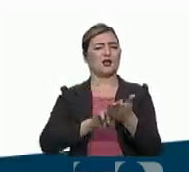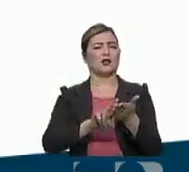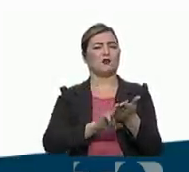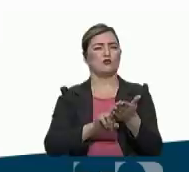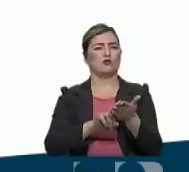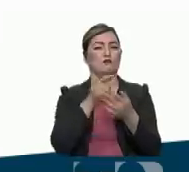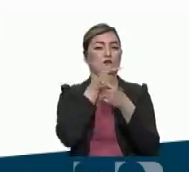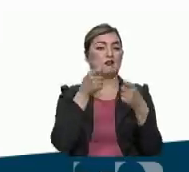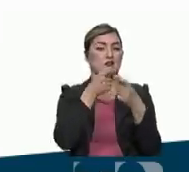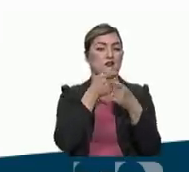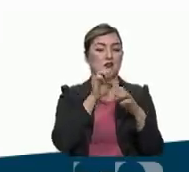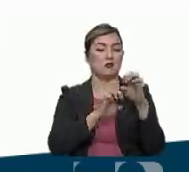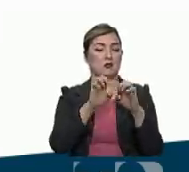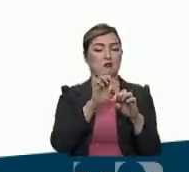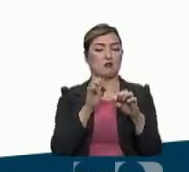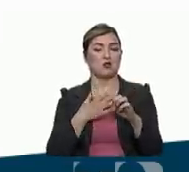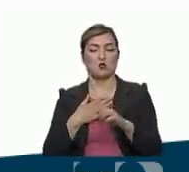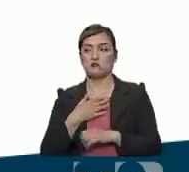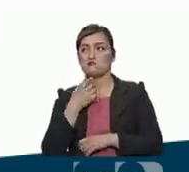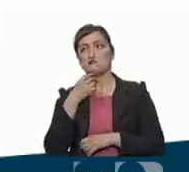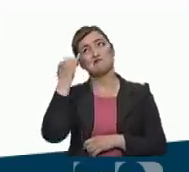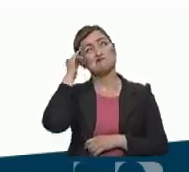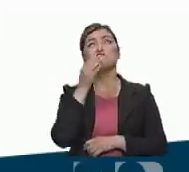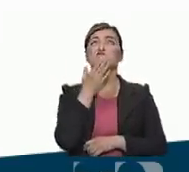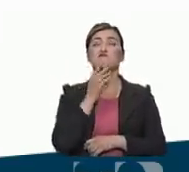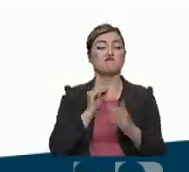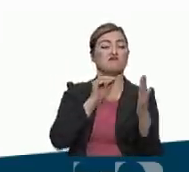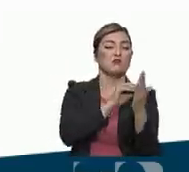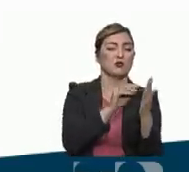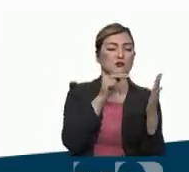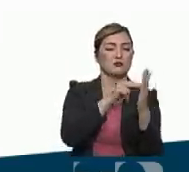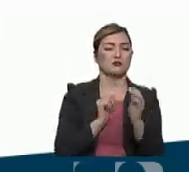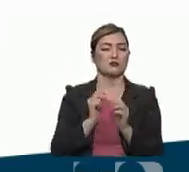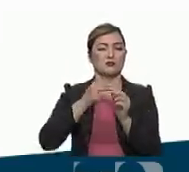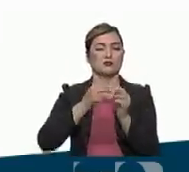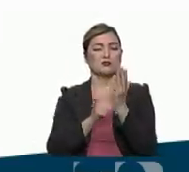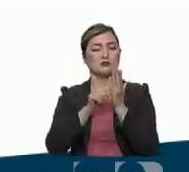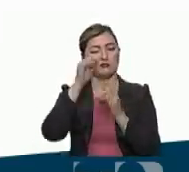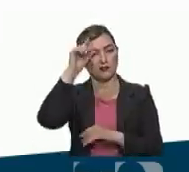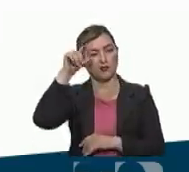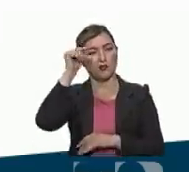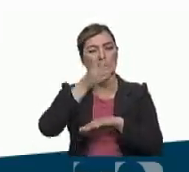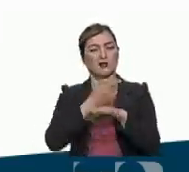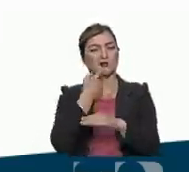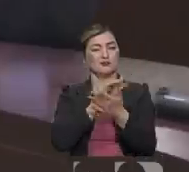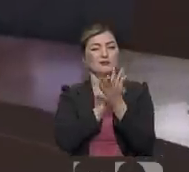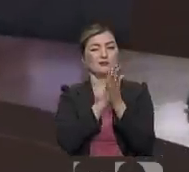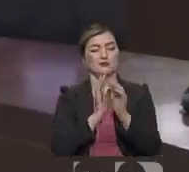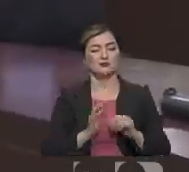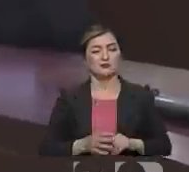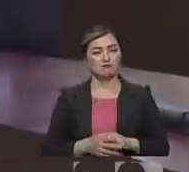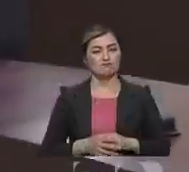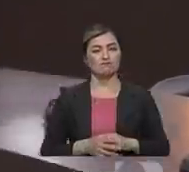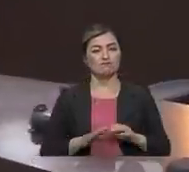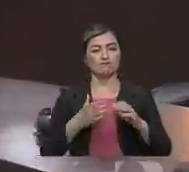fue fingida y la calificación la puse yo solita y no participó el señor ministro. La Comisión de Seguridad espera realizar un informe